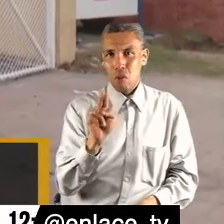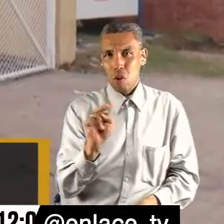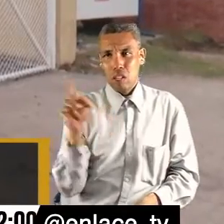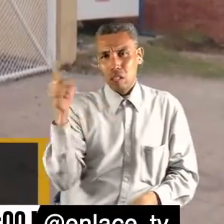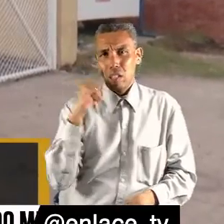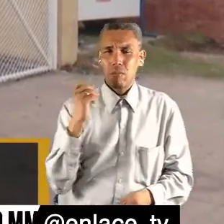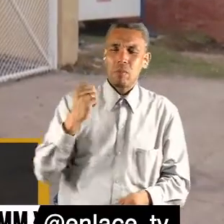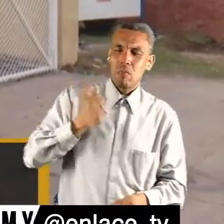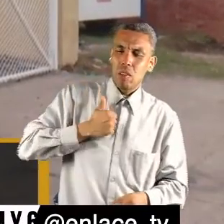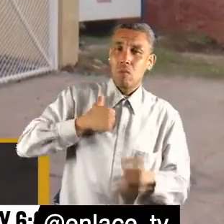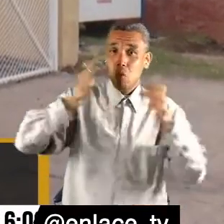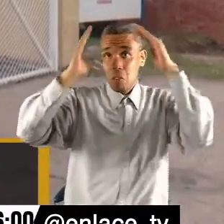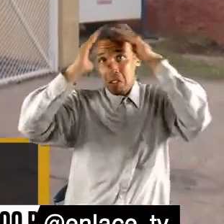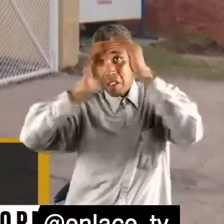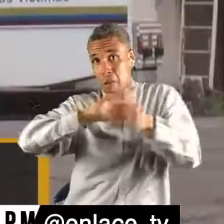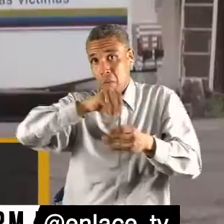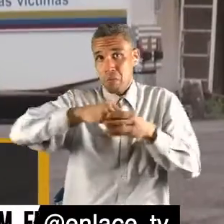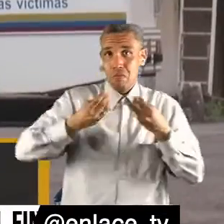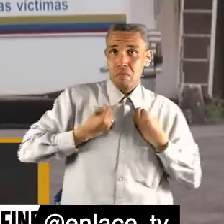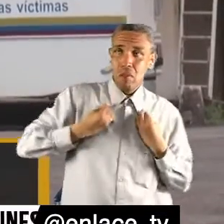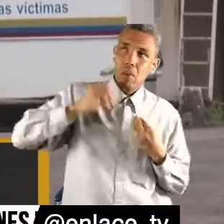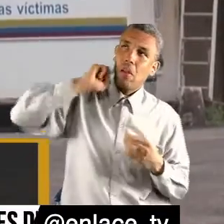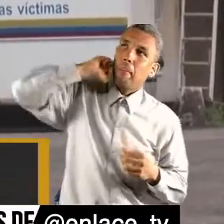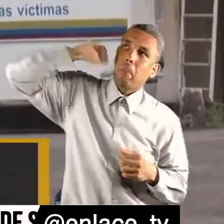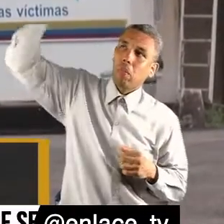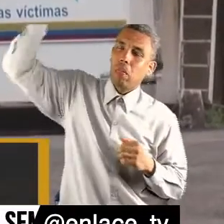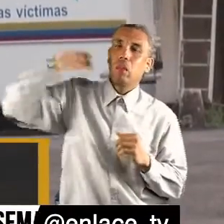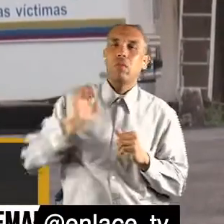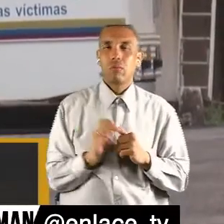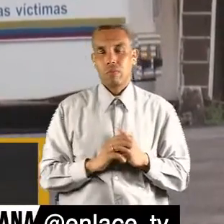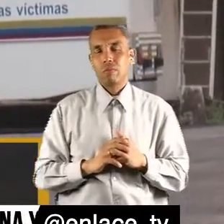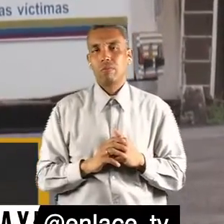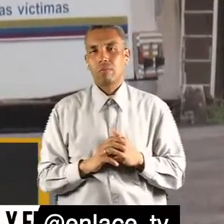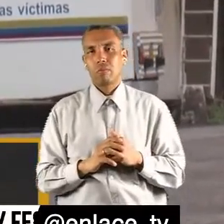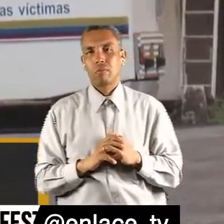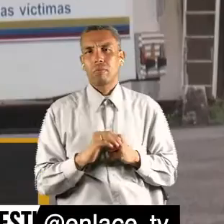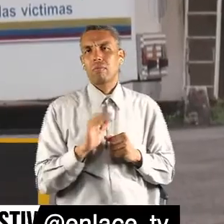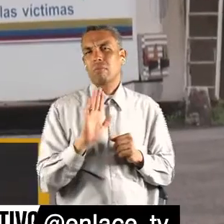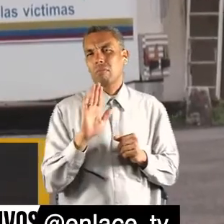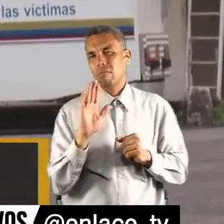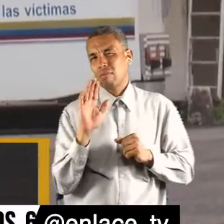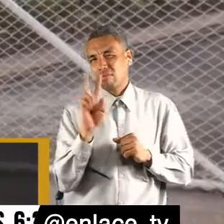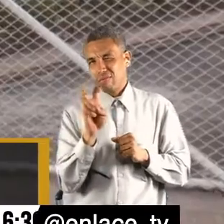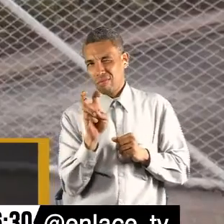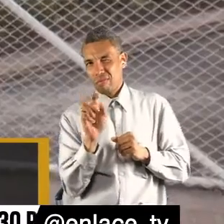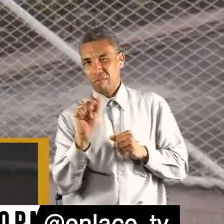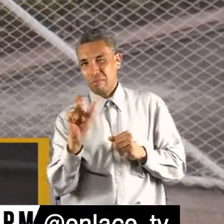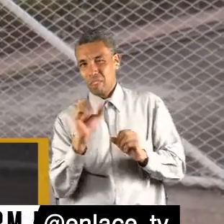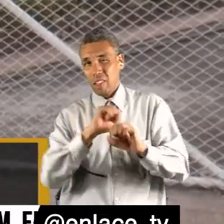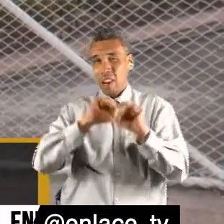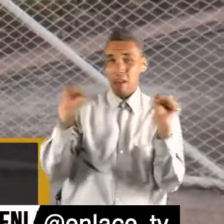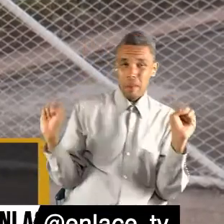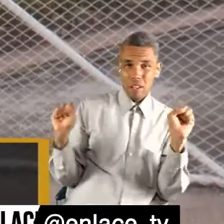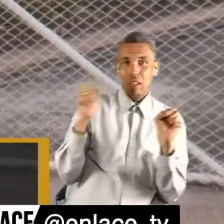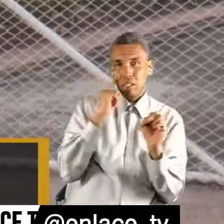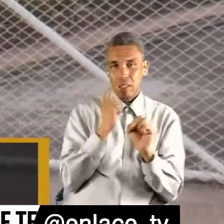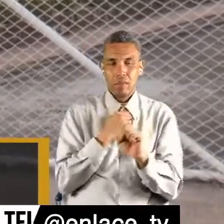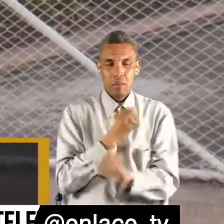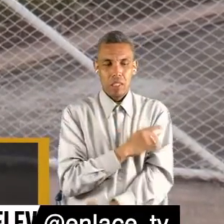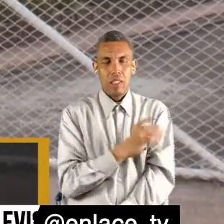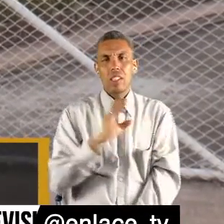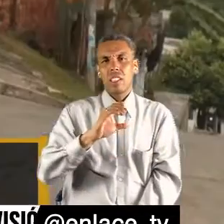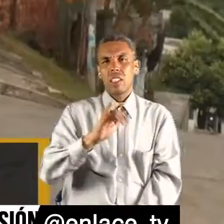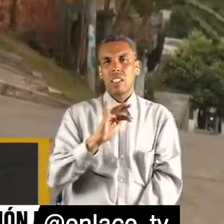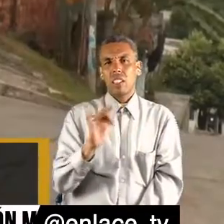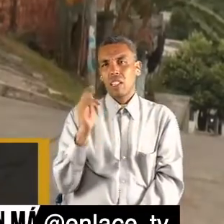el techo de su propia casa, donde convivía con su esposa. A las 7:30 de la mañana se desarrolló el levantamiento de su cuerpo y la inspección del